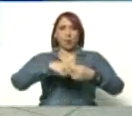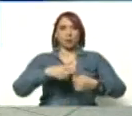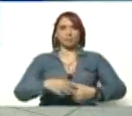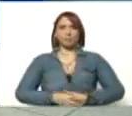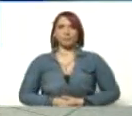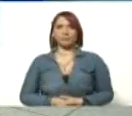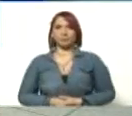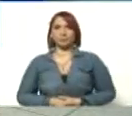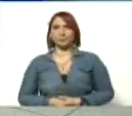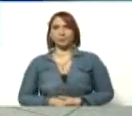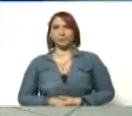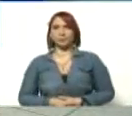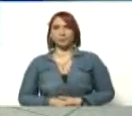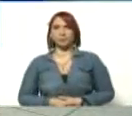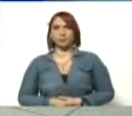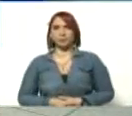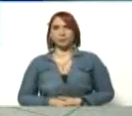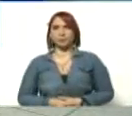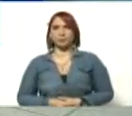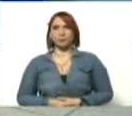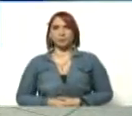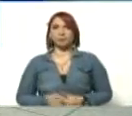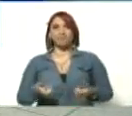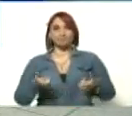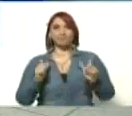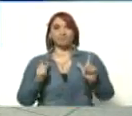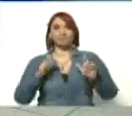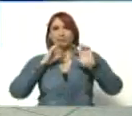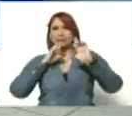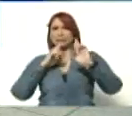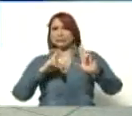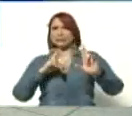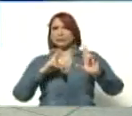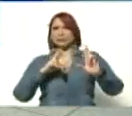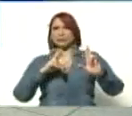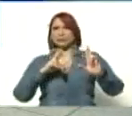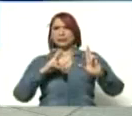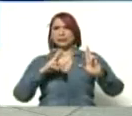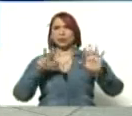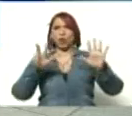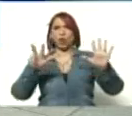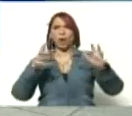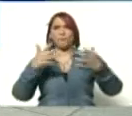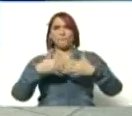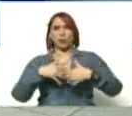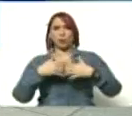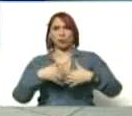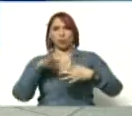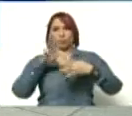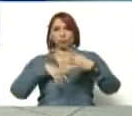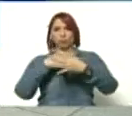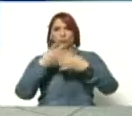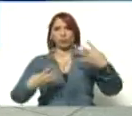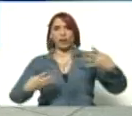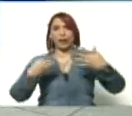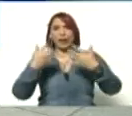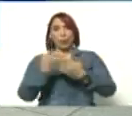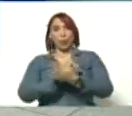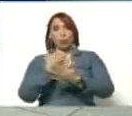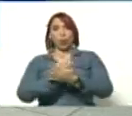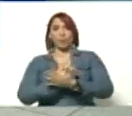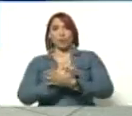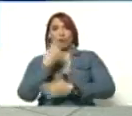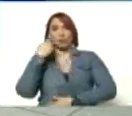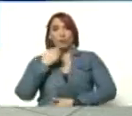carreras priorizadas permiten dar respuesta a 8 motores de la agenda económica bolivariana, de los